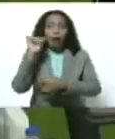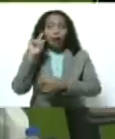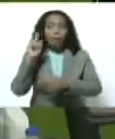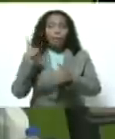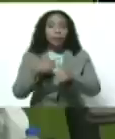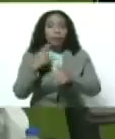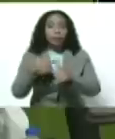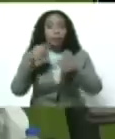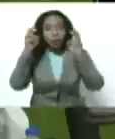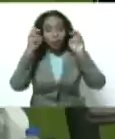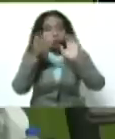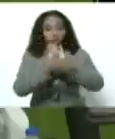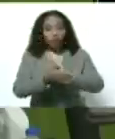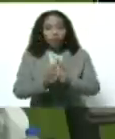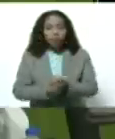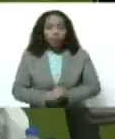principio.